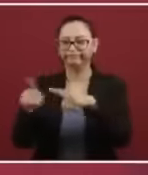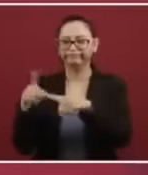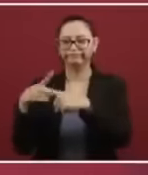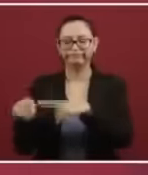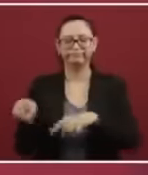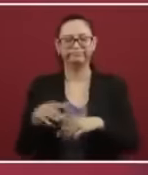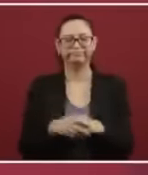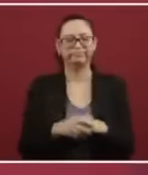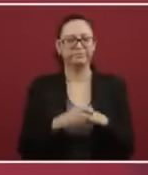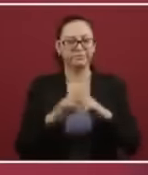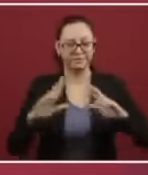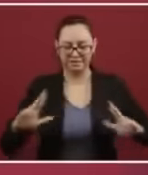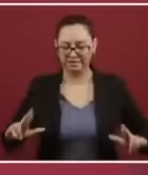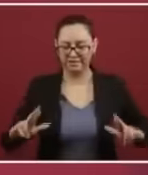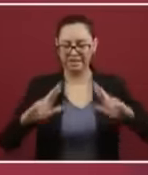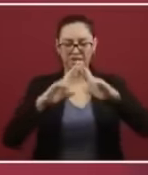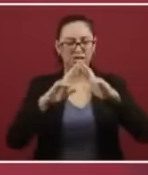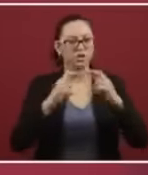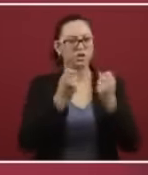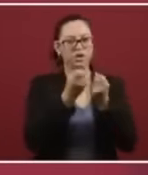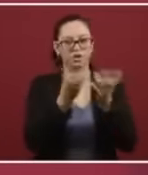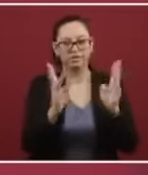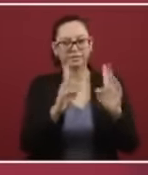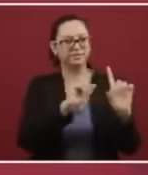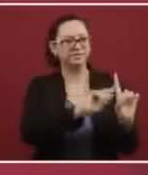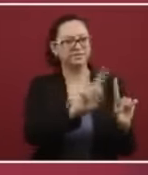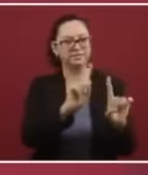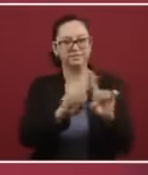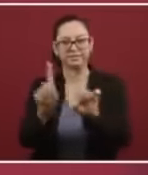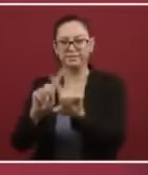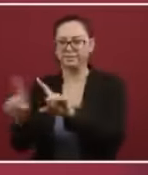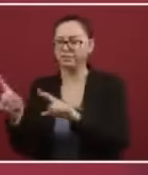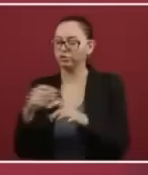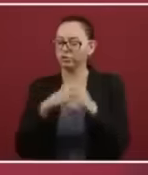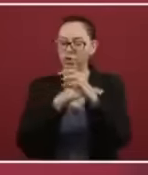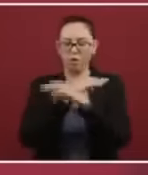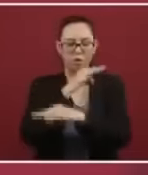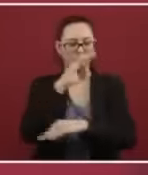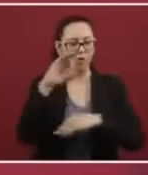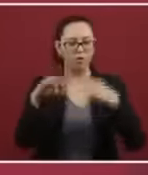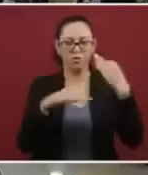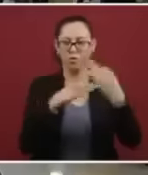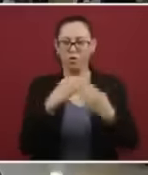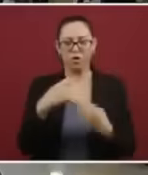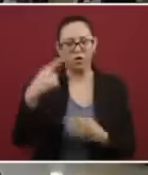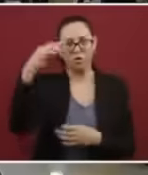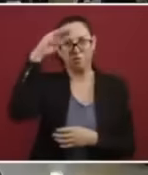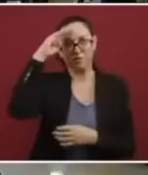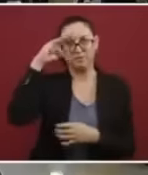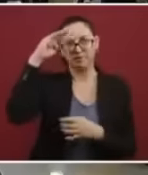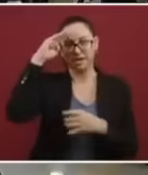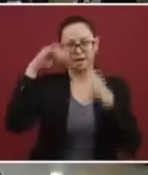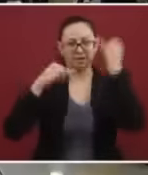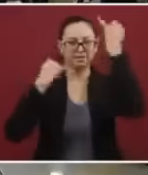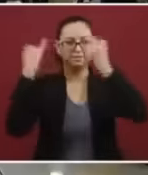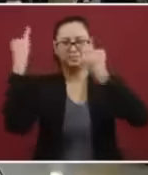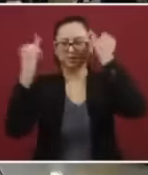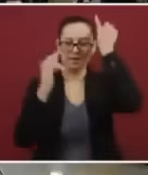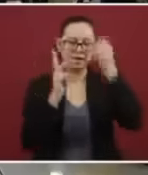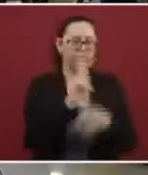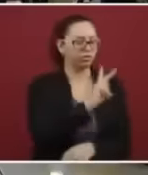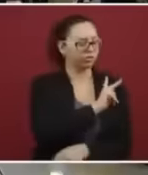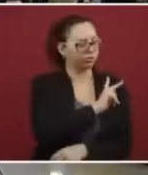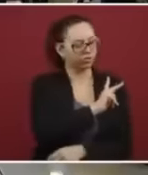de todas las religiones, de todas las corrientes del pensamiento. A